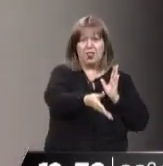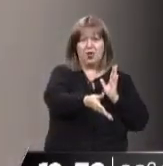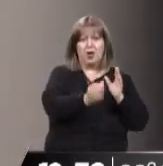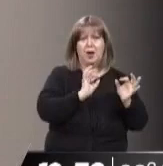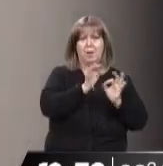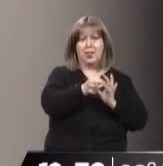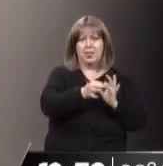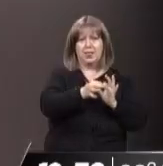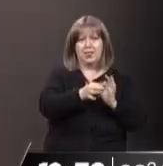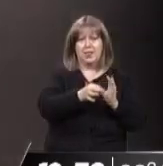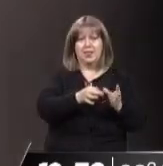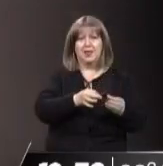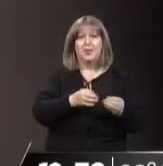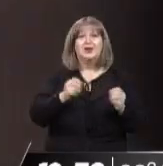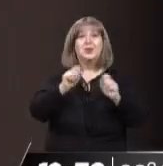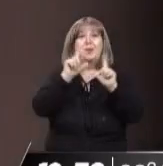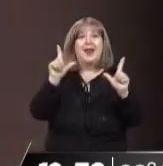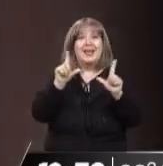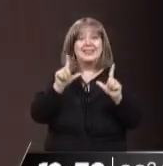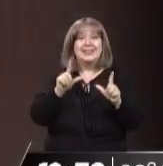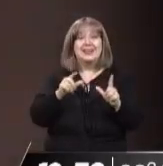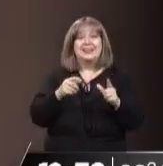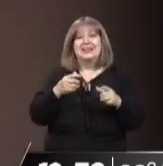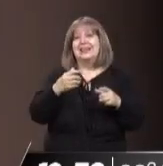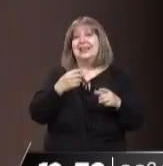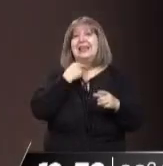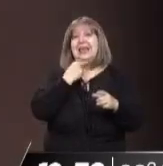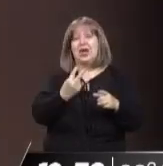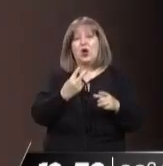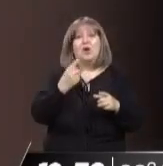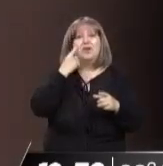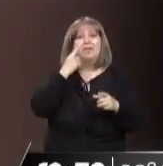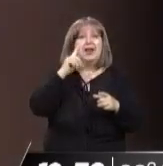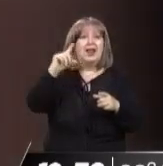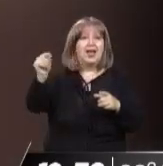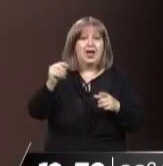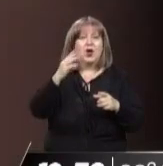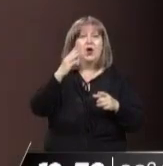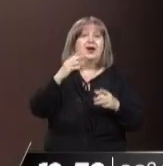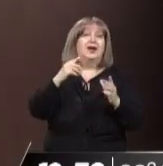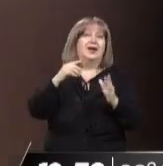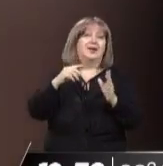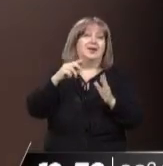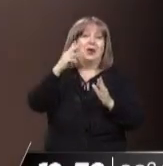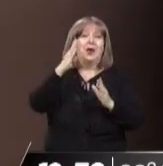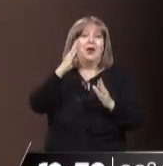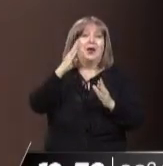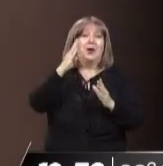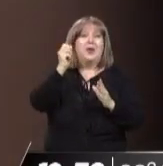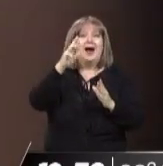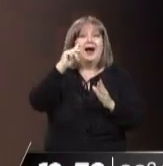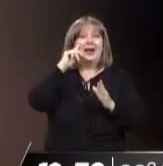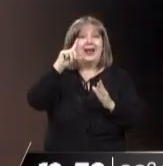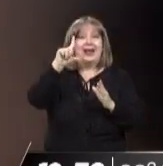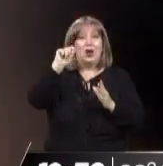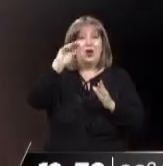Sí, es una sorpresa un tanto. Están jugando al límite, chicos, ¿eh? Sí. Esto es como ir al último partido con cuatro amarillas. No. Sí, sí, sí, están jugando al límite. Yo no lo haría.